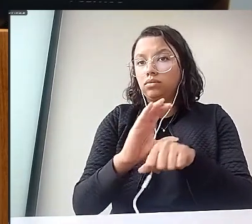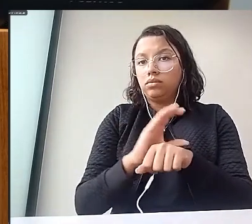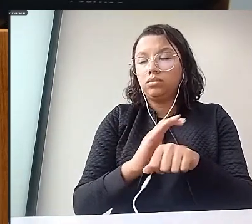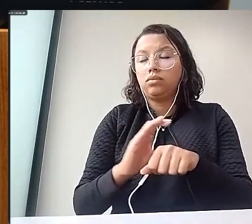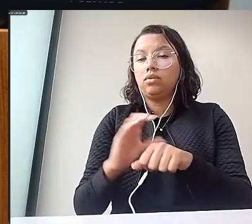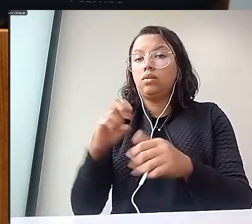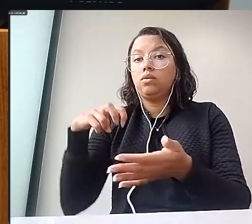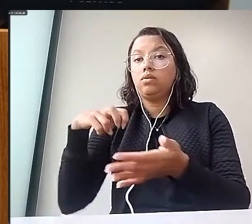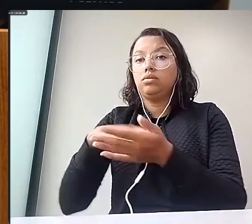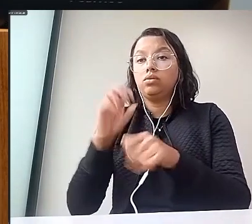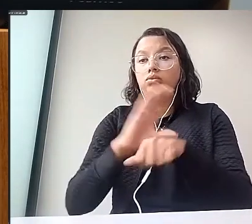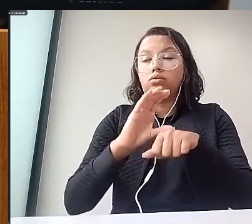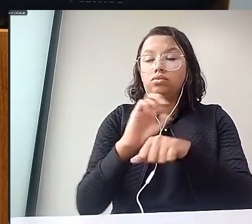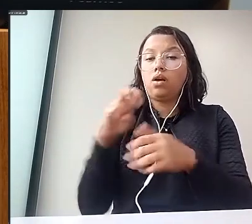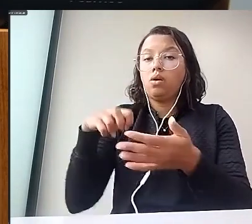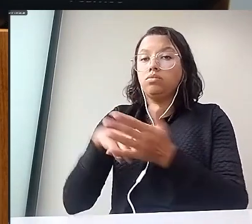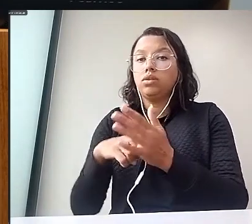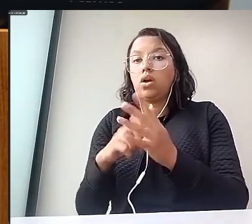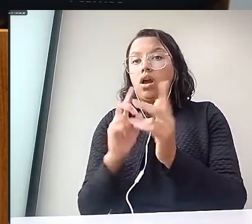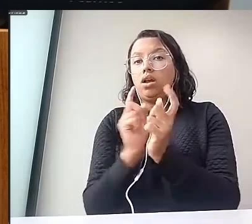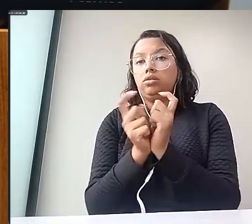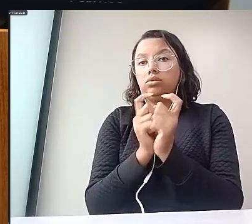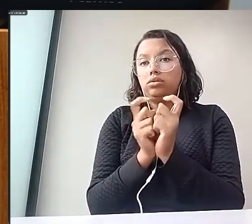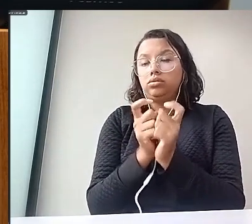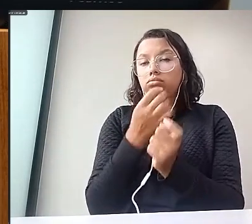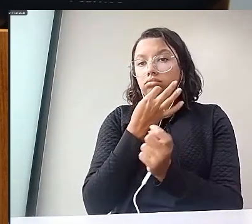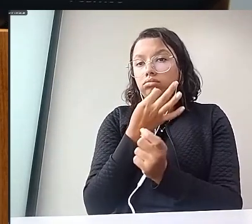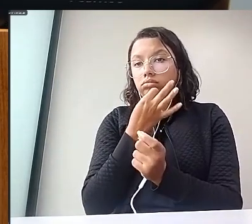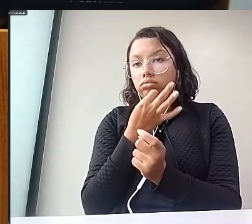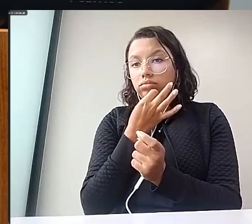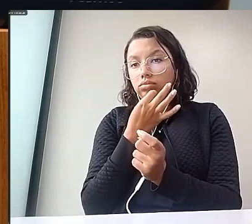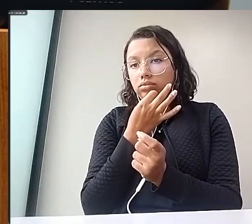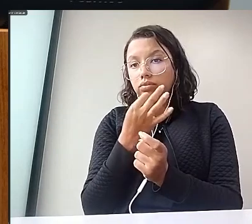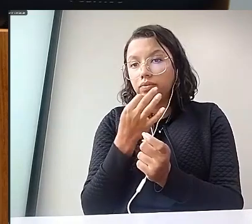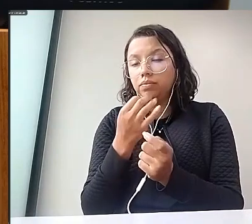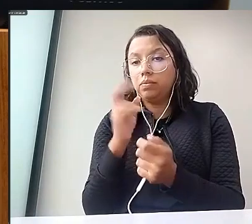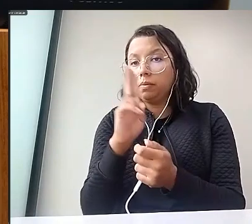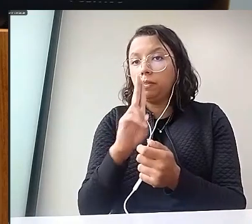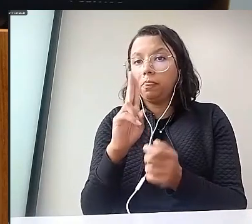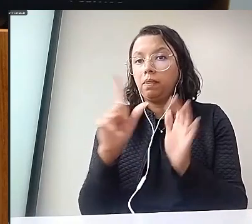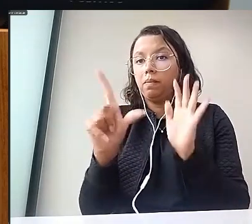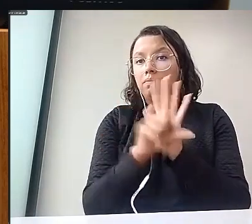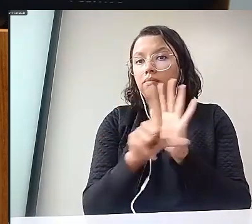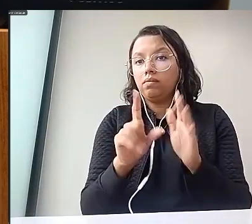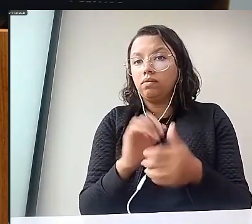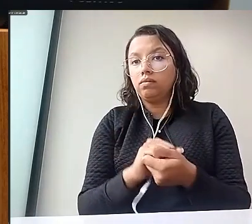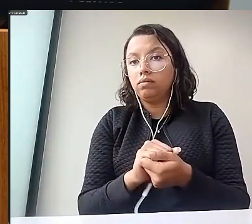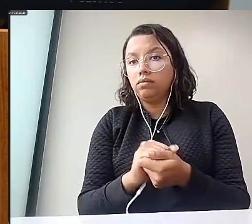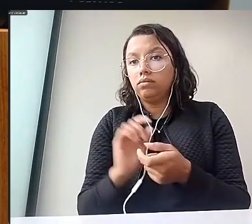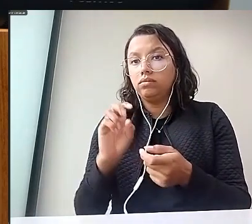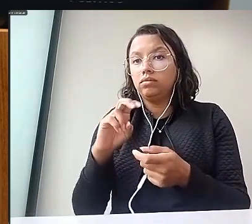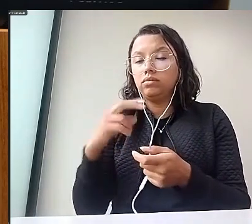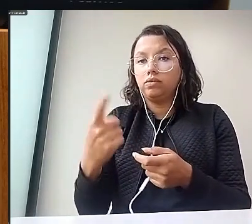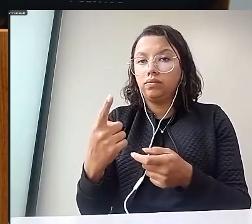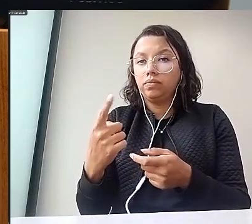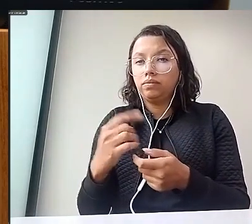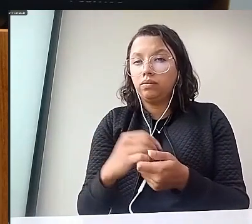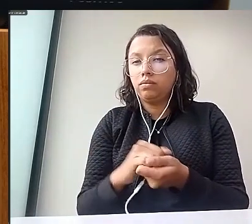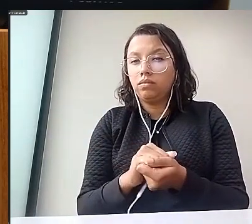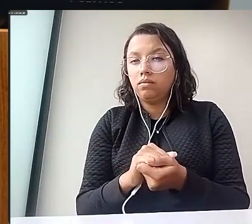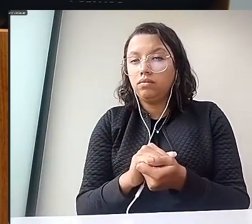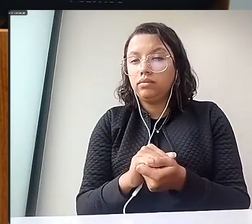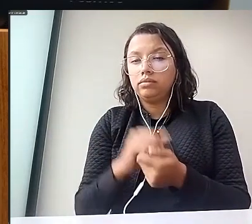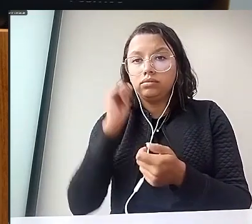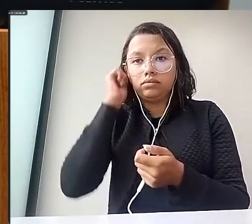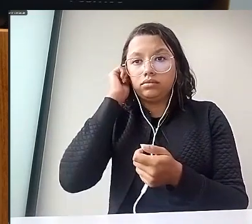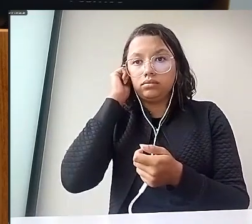administrativa, criticar la constitucionalidad de la ley. El juez reenvía el fallo, el caso